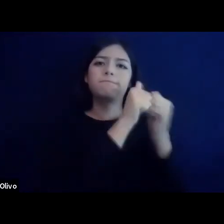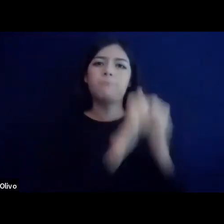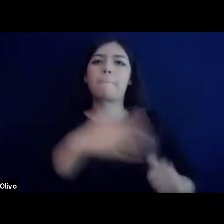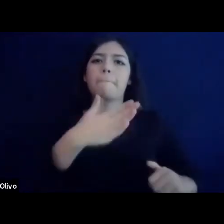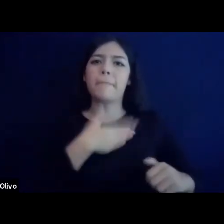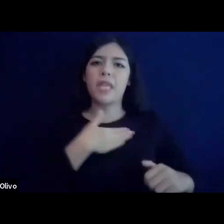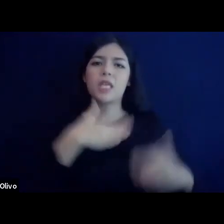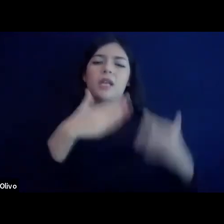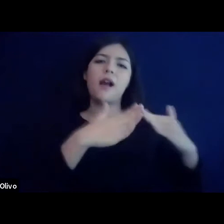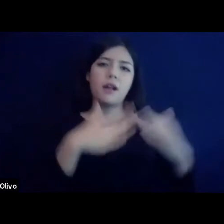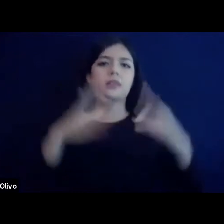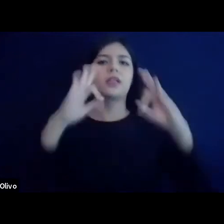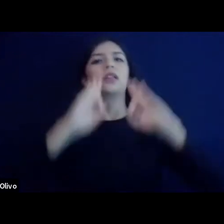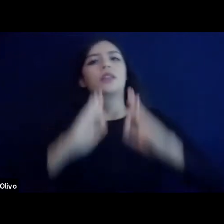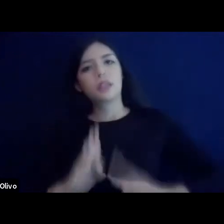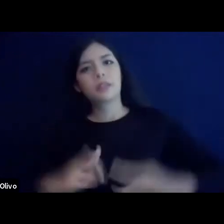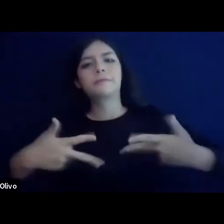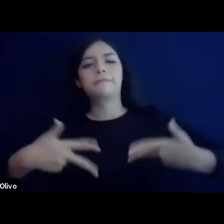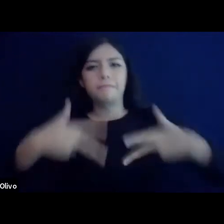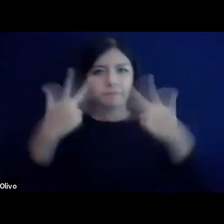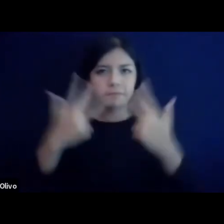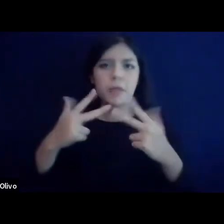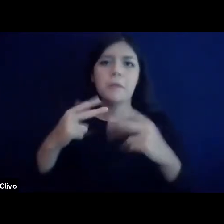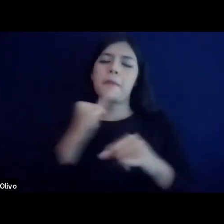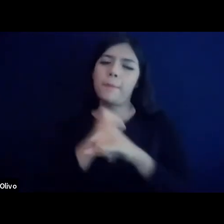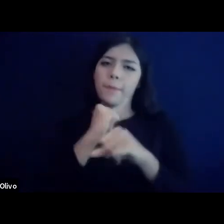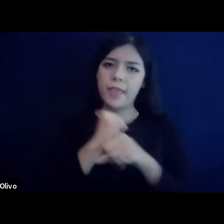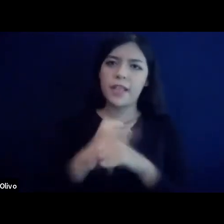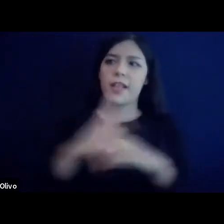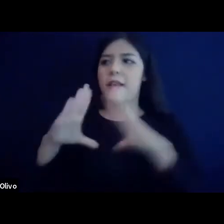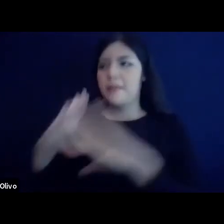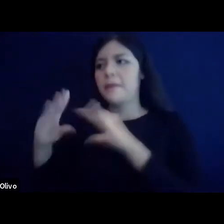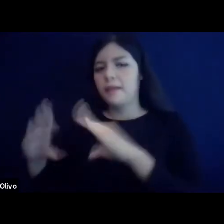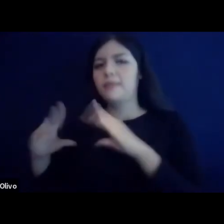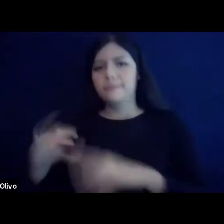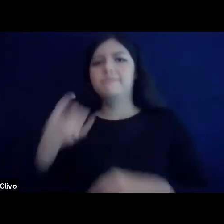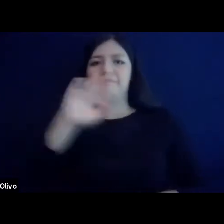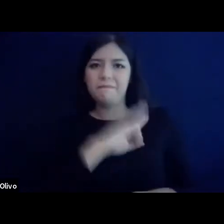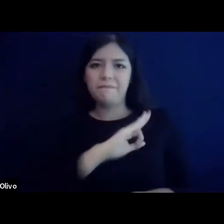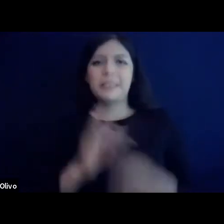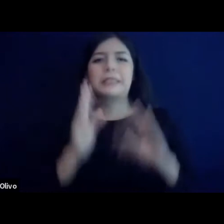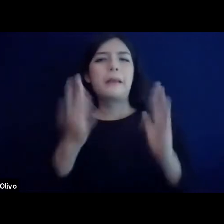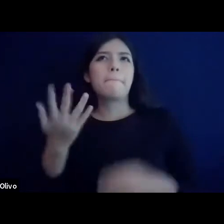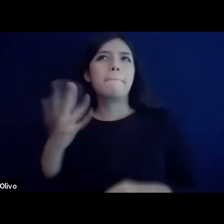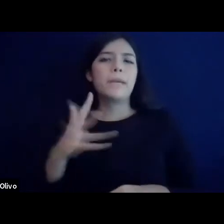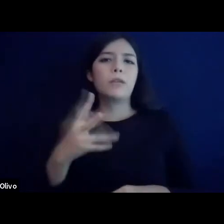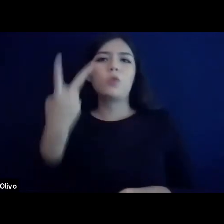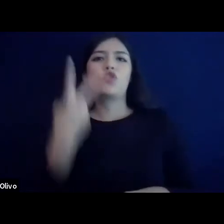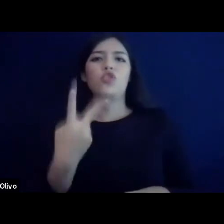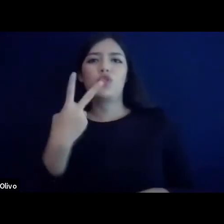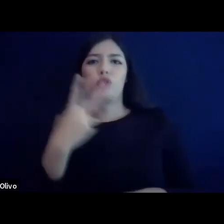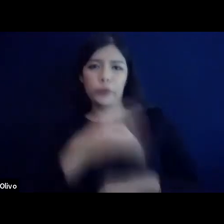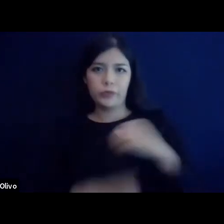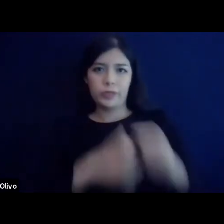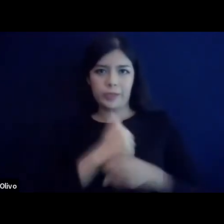Últimamente, como, pues sí, ya van casi 12 años que soy docente en línea, pues mis